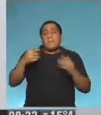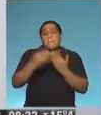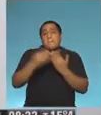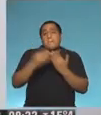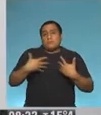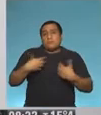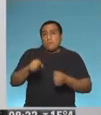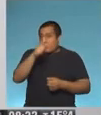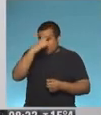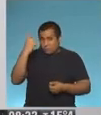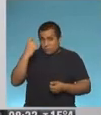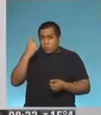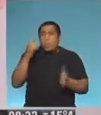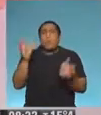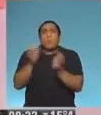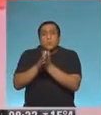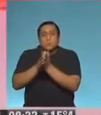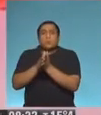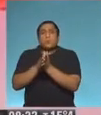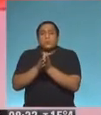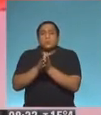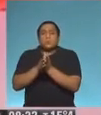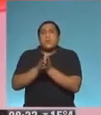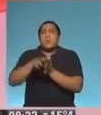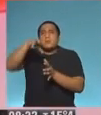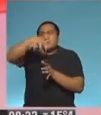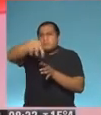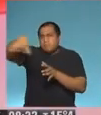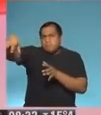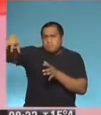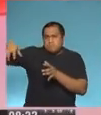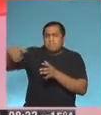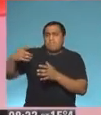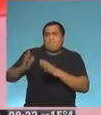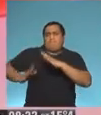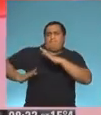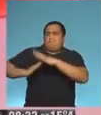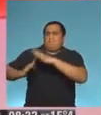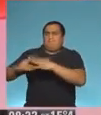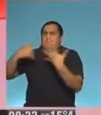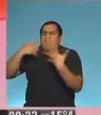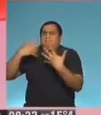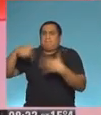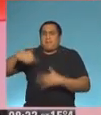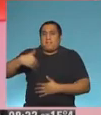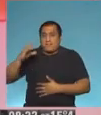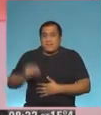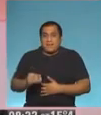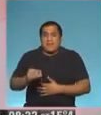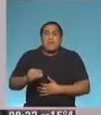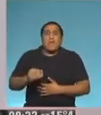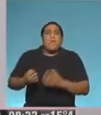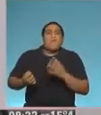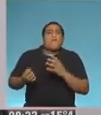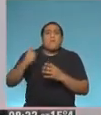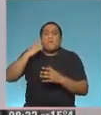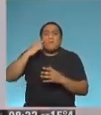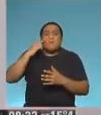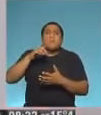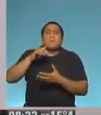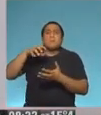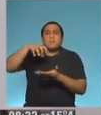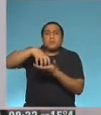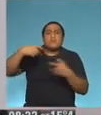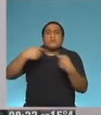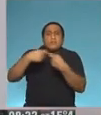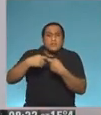de Salud de la Nación, junto con muchísimas instituciones referentes y pioneras en la Argentina, como la Fundación Cardiológica Argentina, la Sociedad